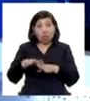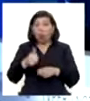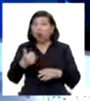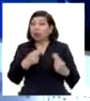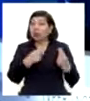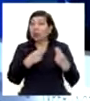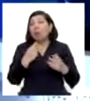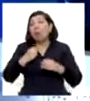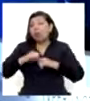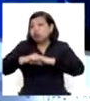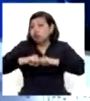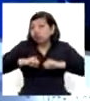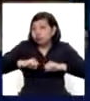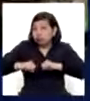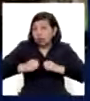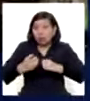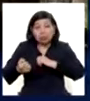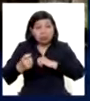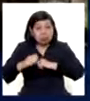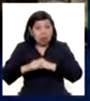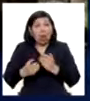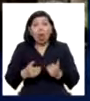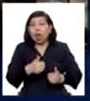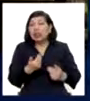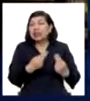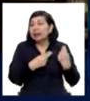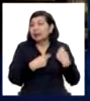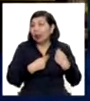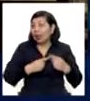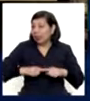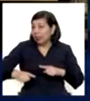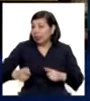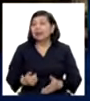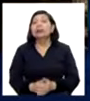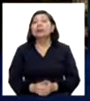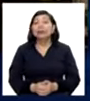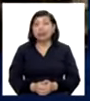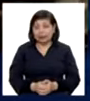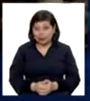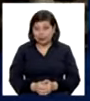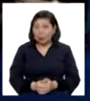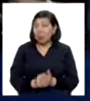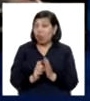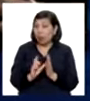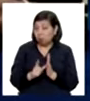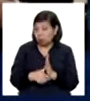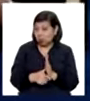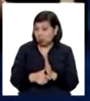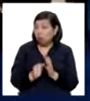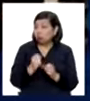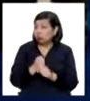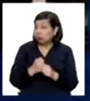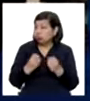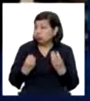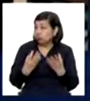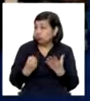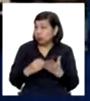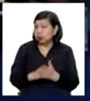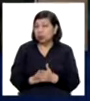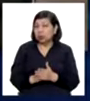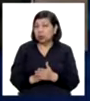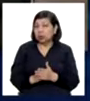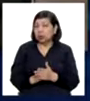otros cargos, promover la participación en otros cargos directivos y operativos. Después trabajaron mucho el tema de